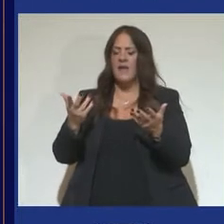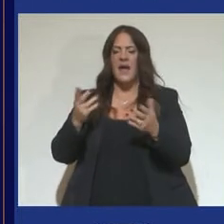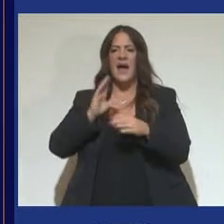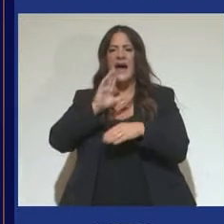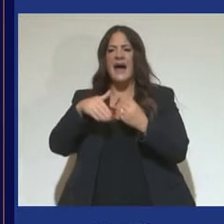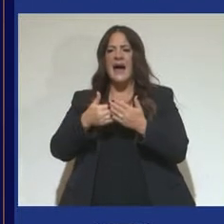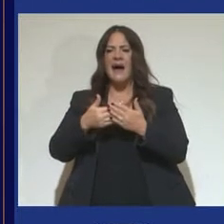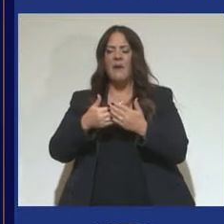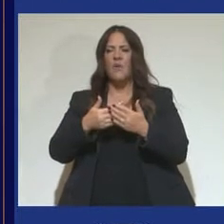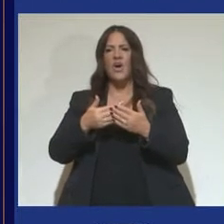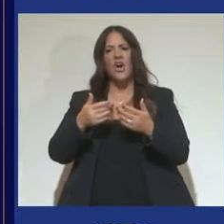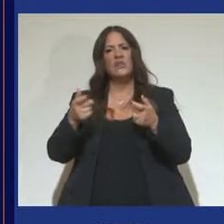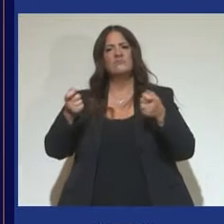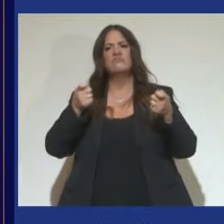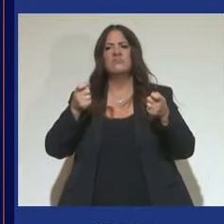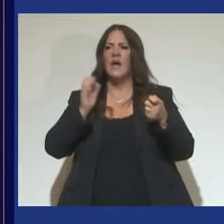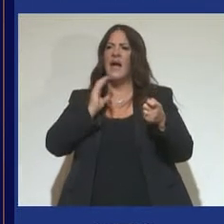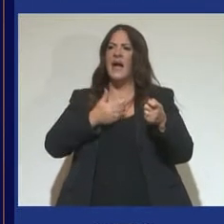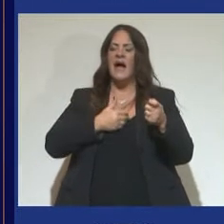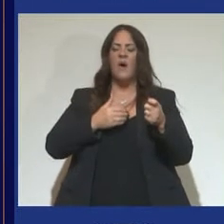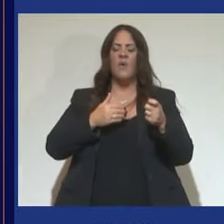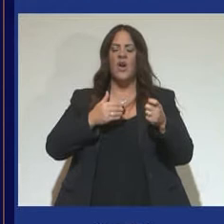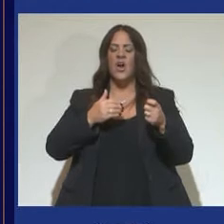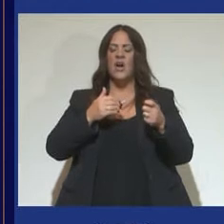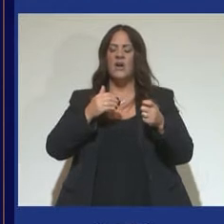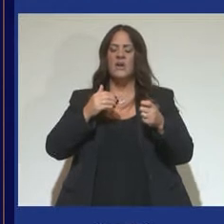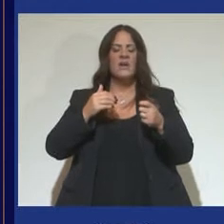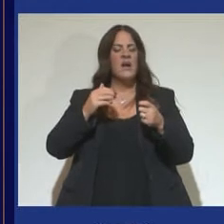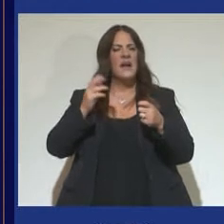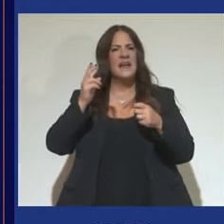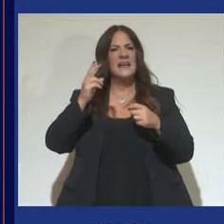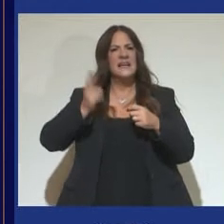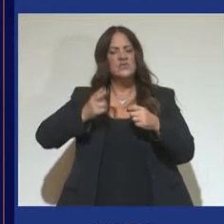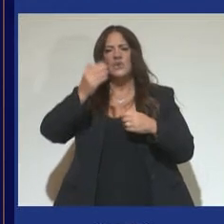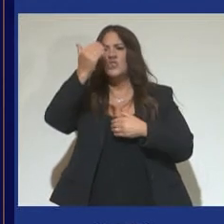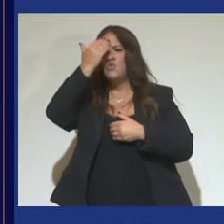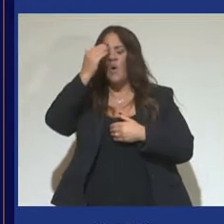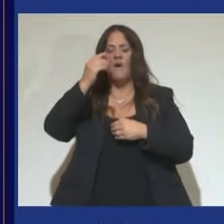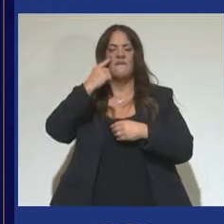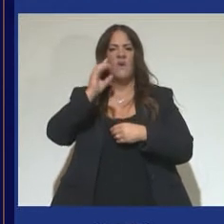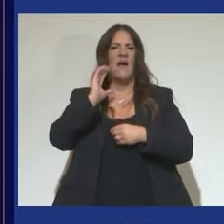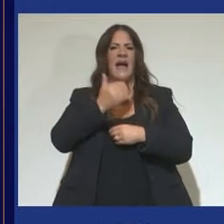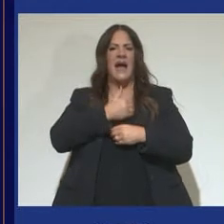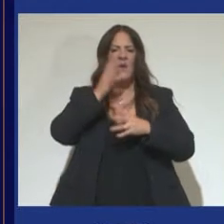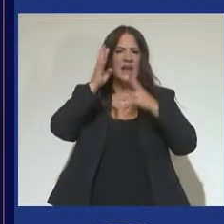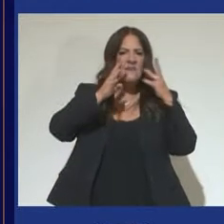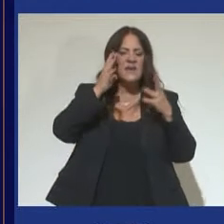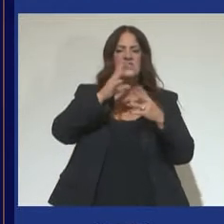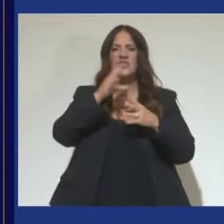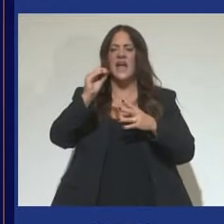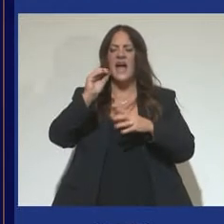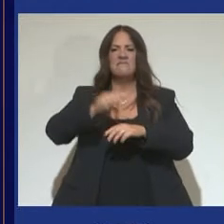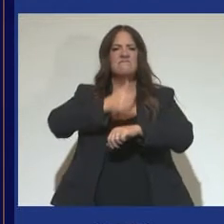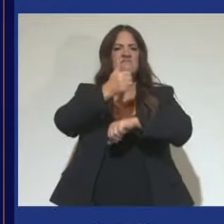en cuanto a nuestra dominancia con innovación y nuevas empresas